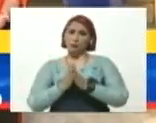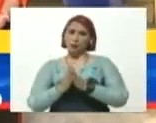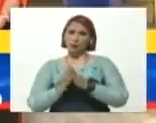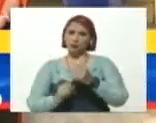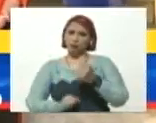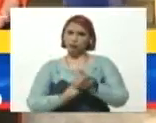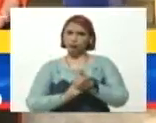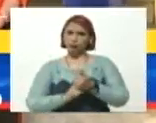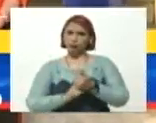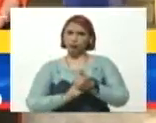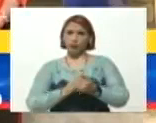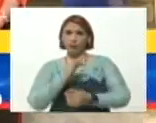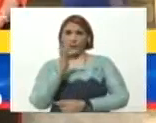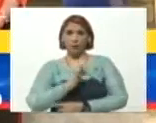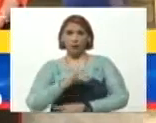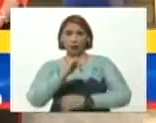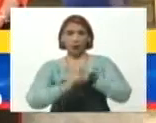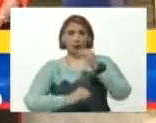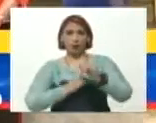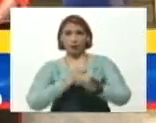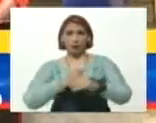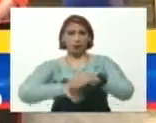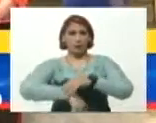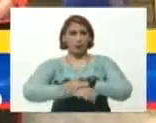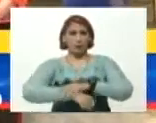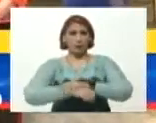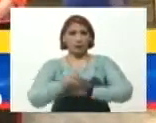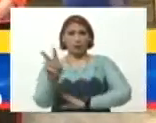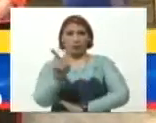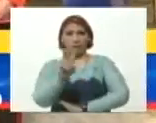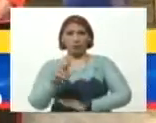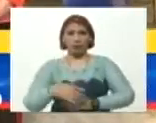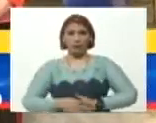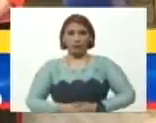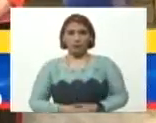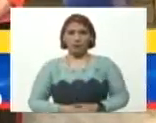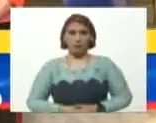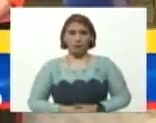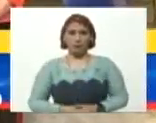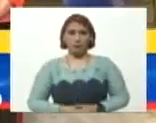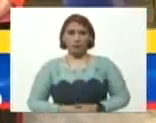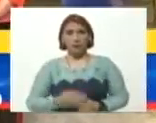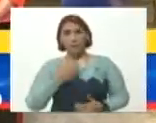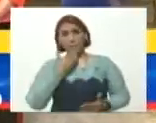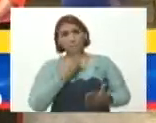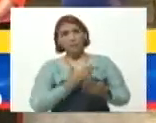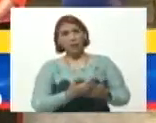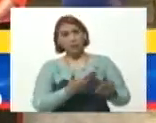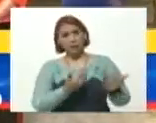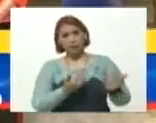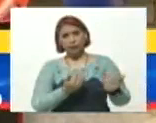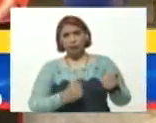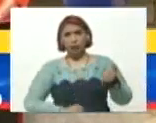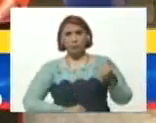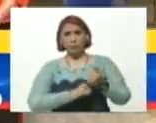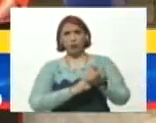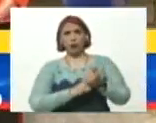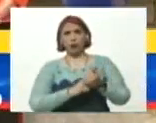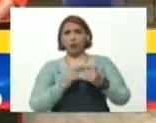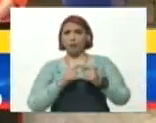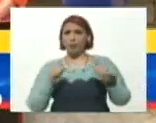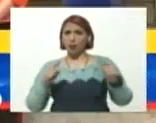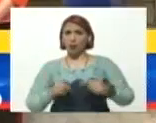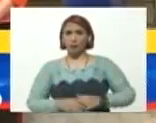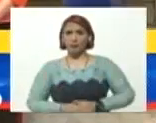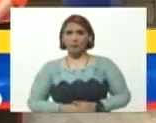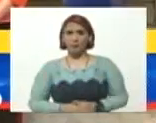la FIFA para el fútbol venezolano. Le pedí apoyo para